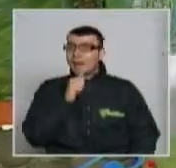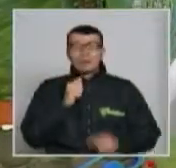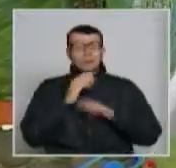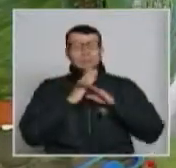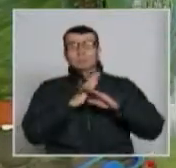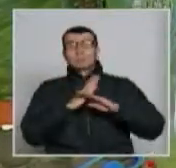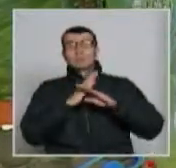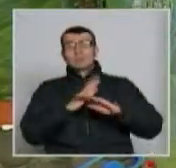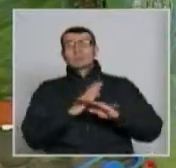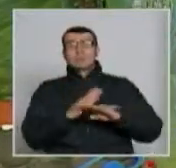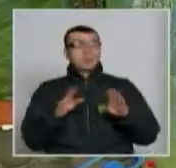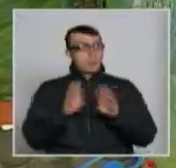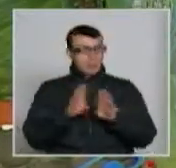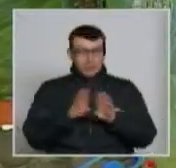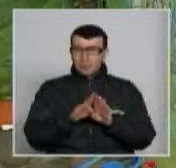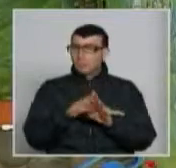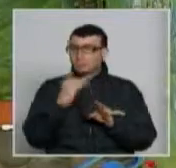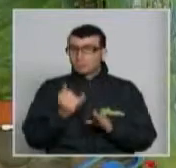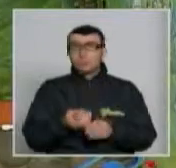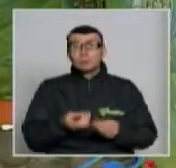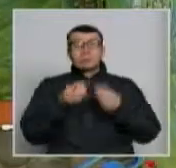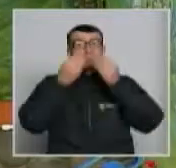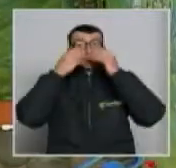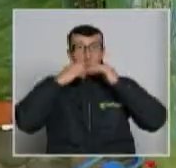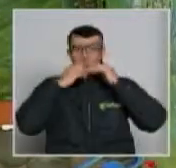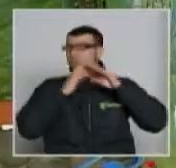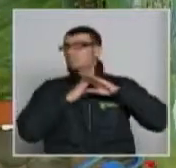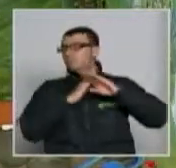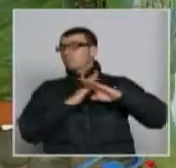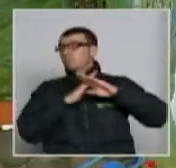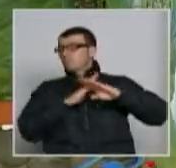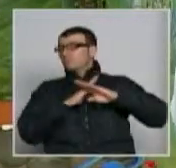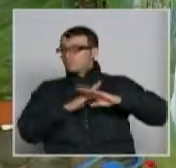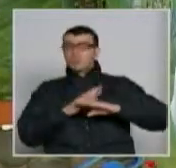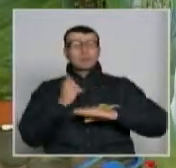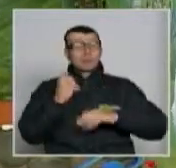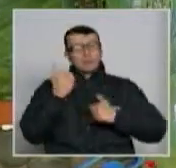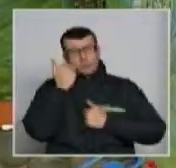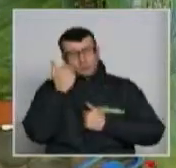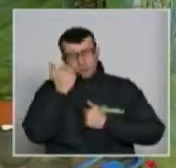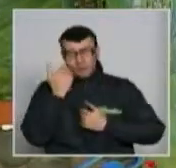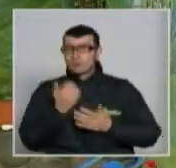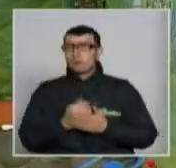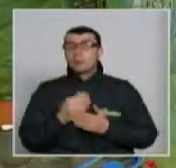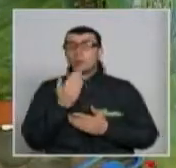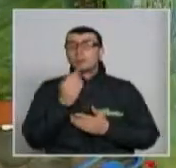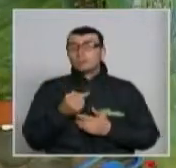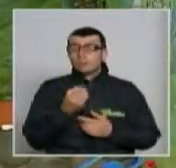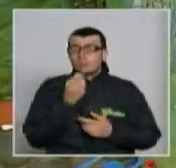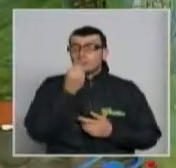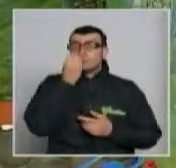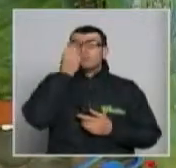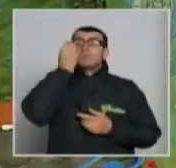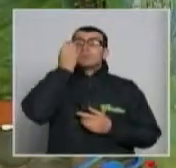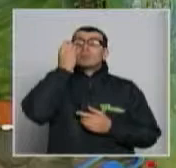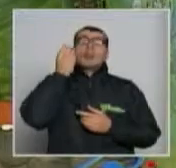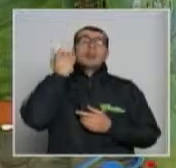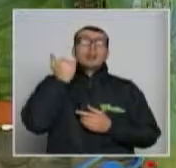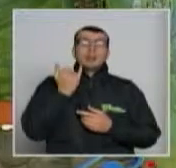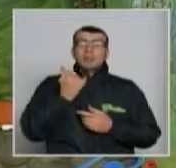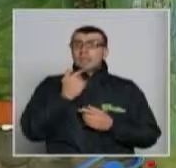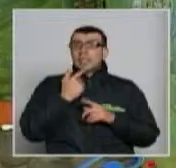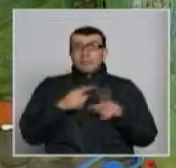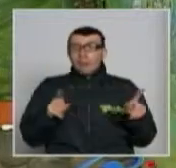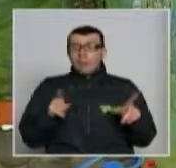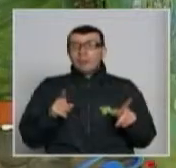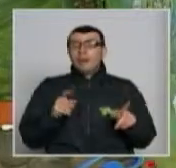como esta primer barrera que nosotros tenemos en la respiración, cuando es distinto que cuando lo hacemos